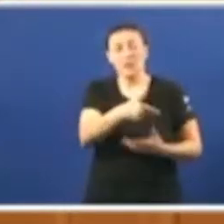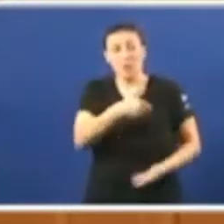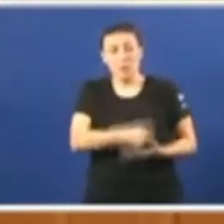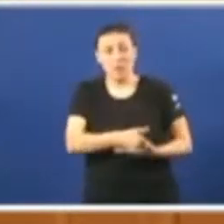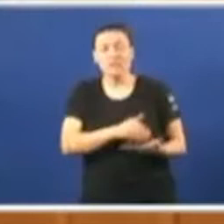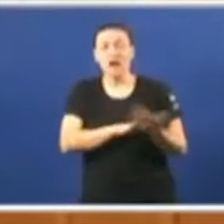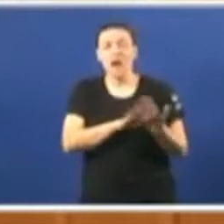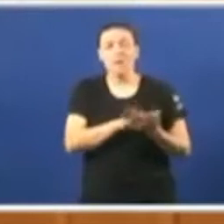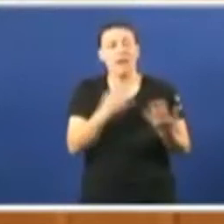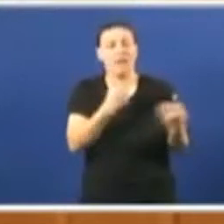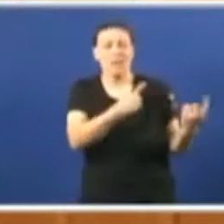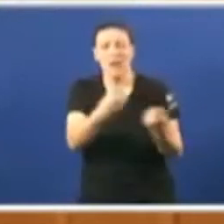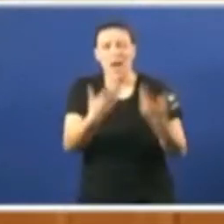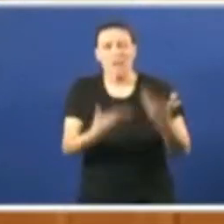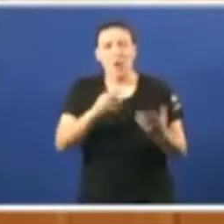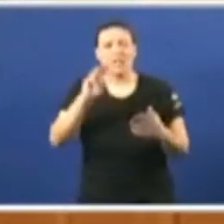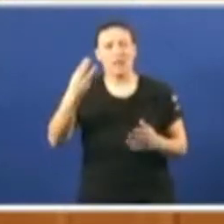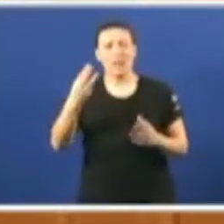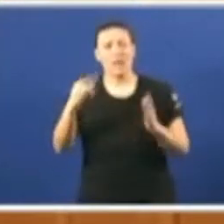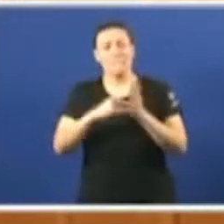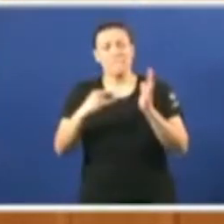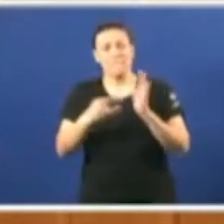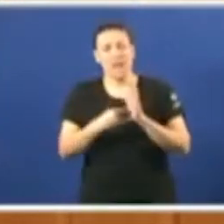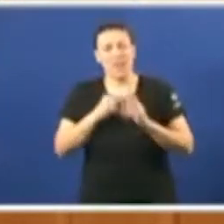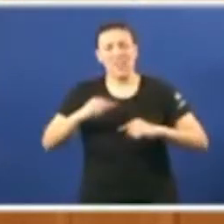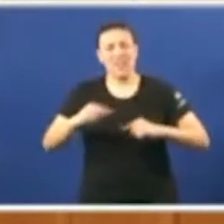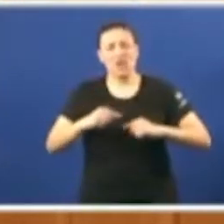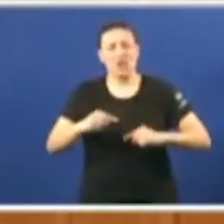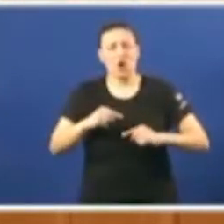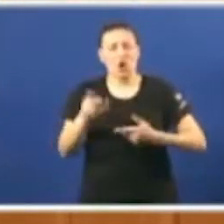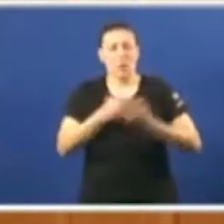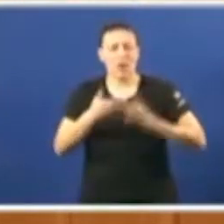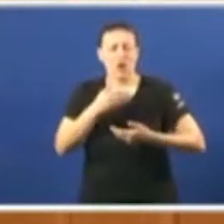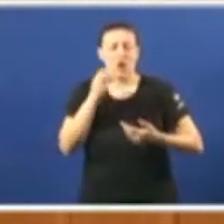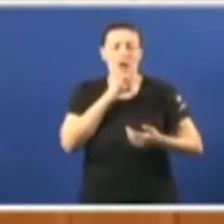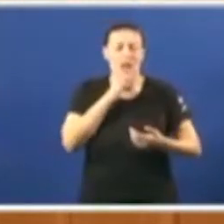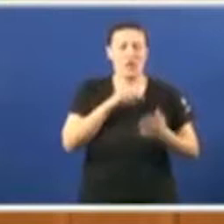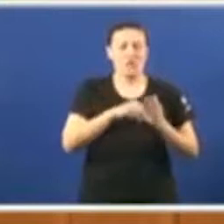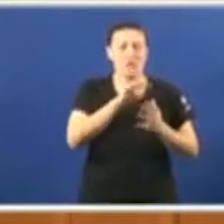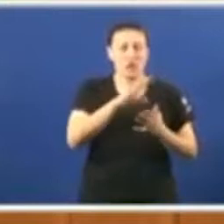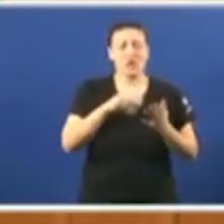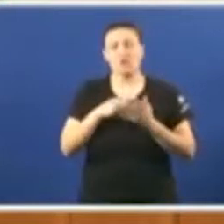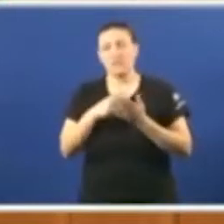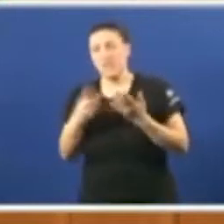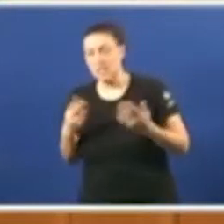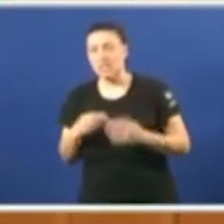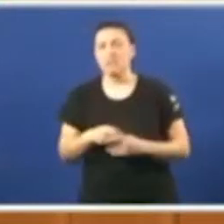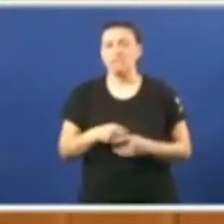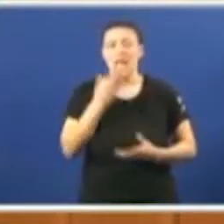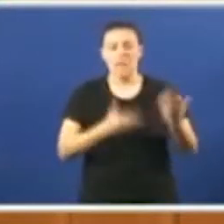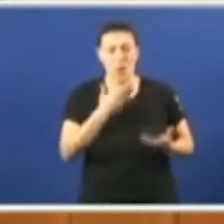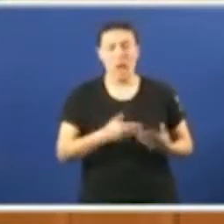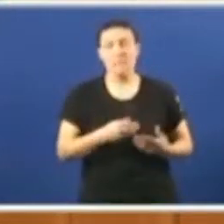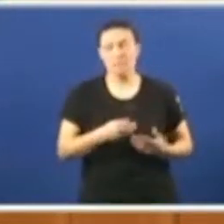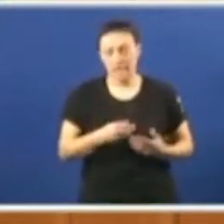falan da necesidade de avaliar o terceiro plan de director da Cooperación Galega 2014-2017. Avaliación. Ben, estamos de